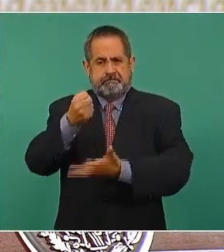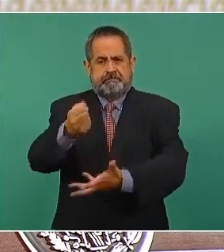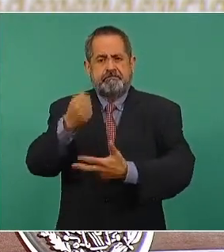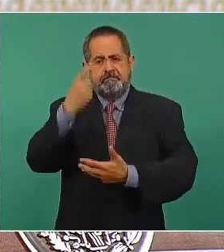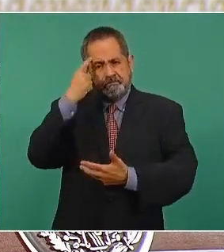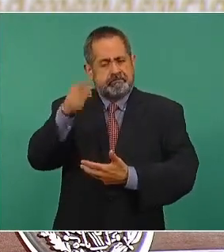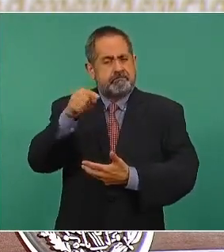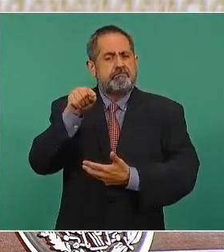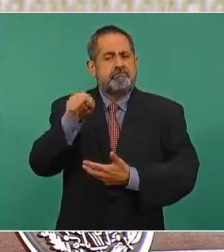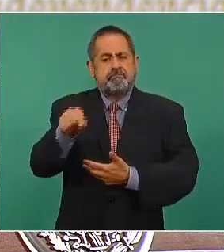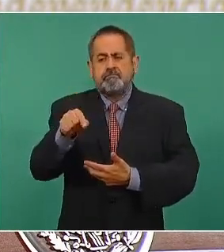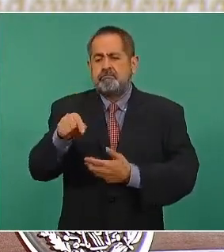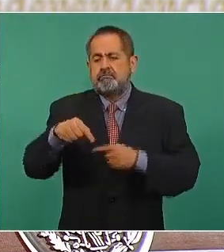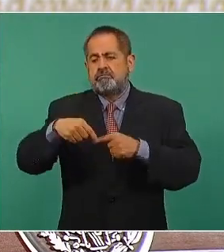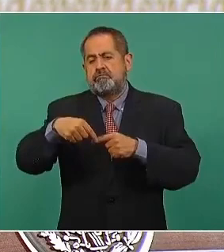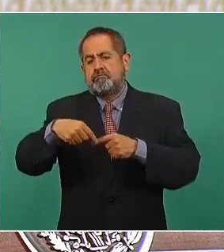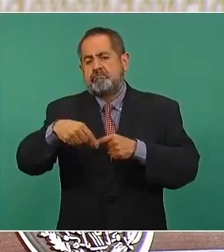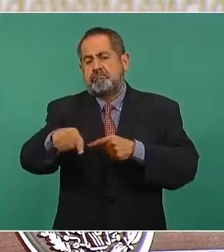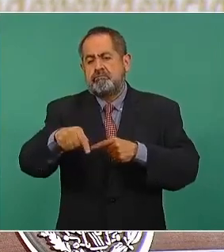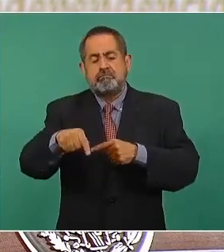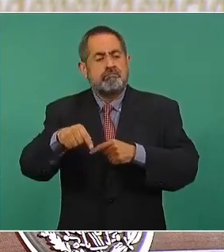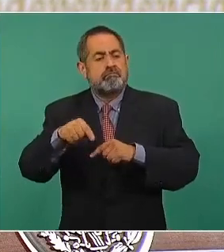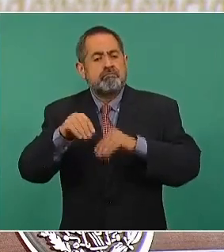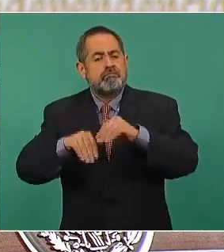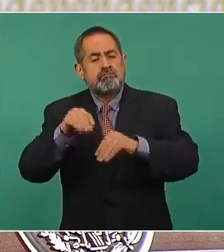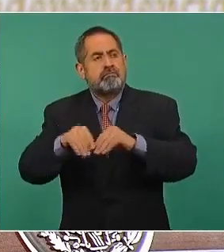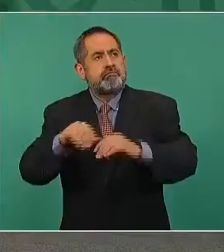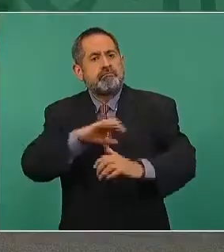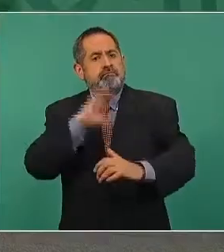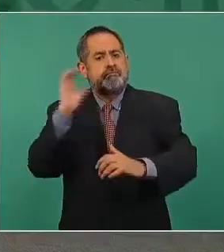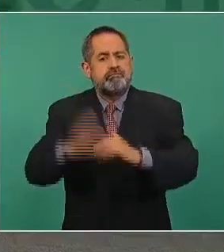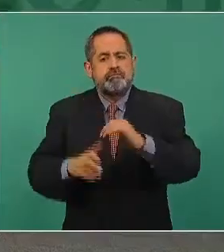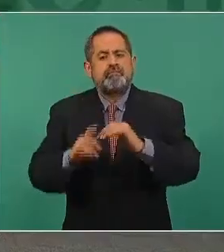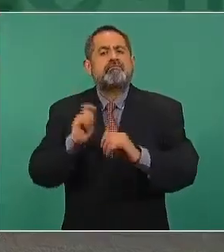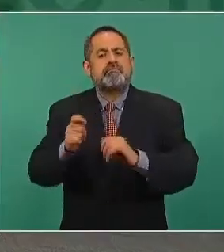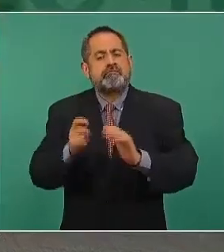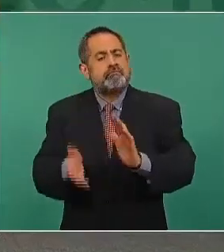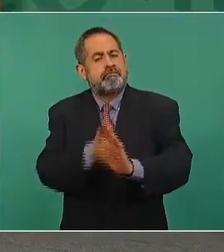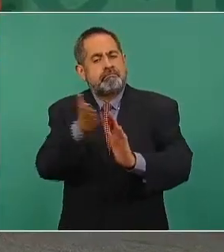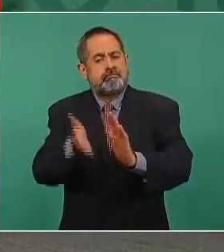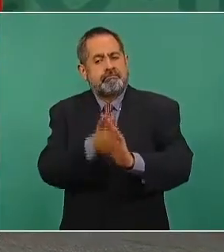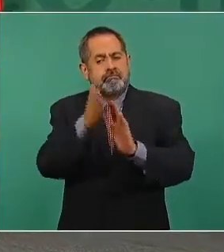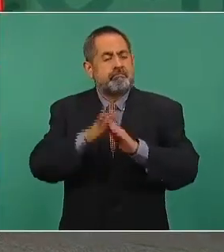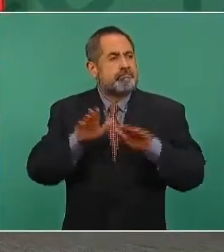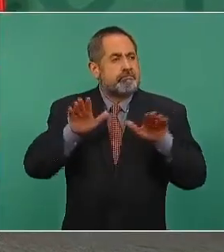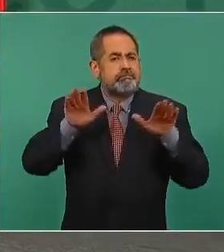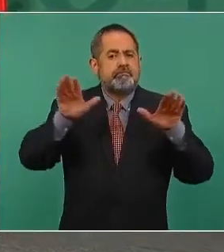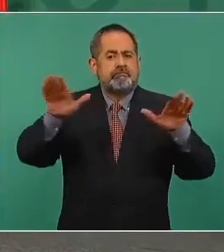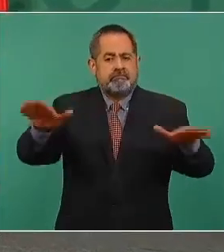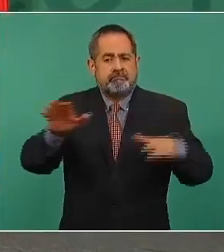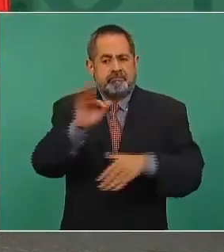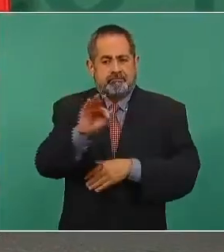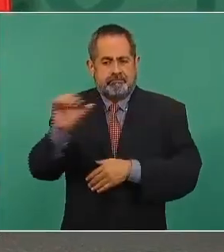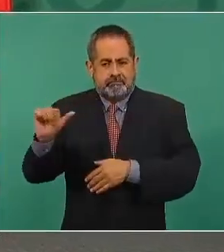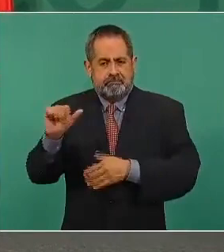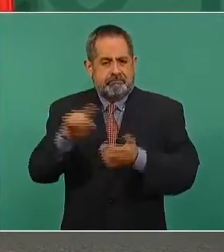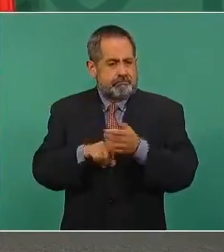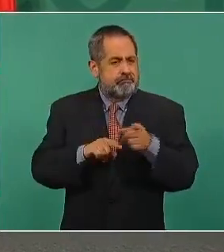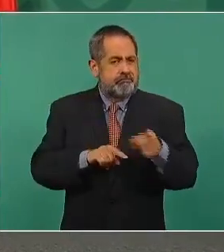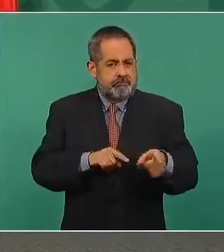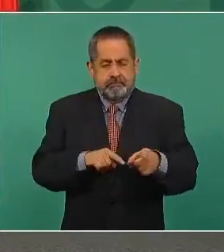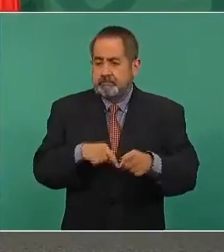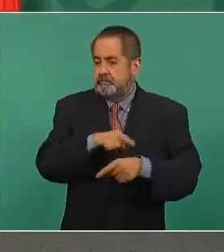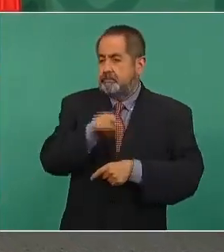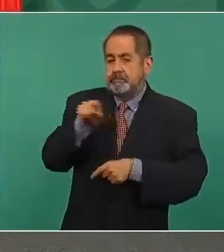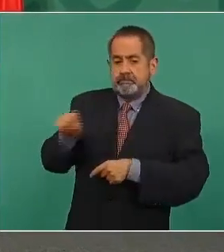concluir el aeropuerto Felipe Ángeles, para continuar con el programa de la construcción del